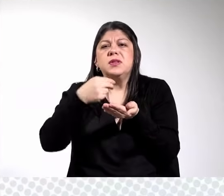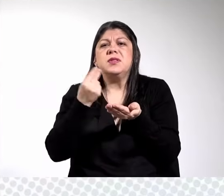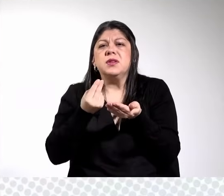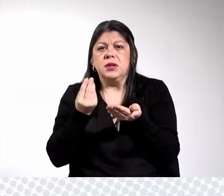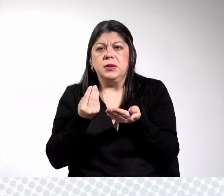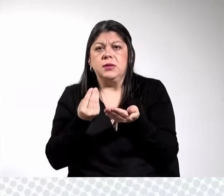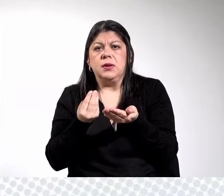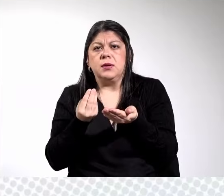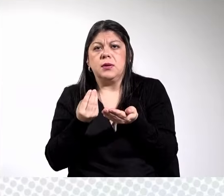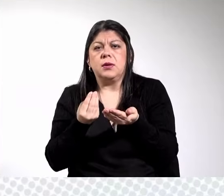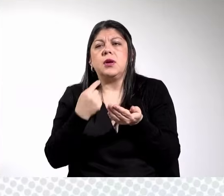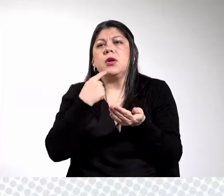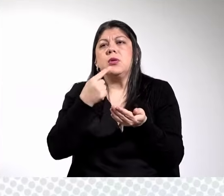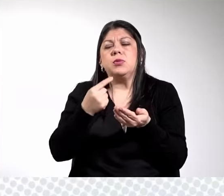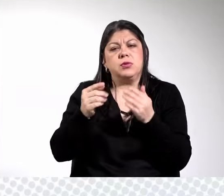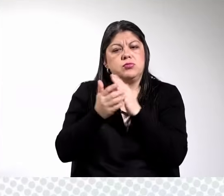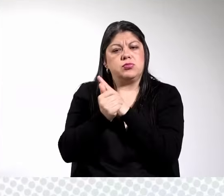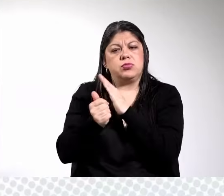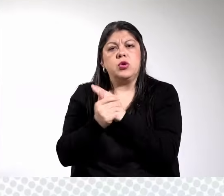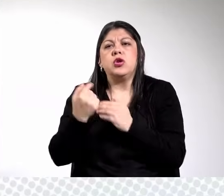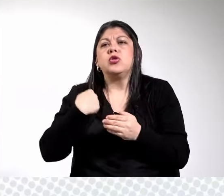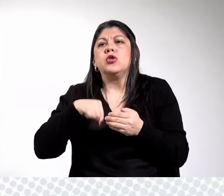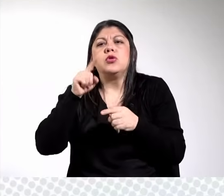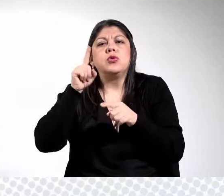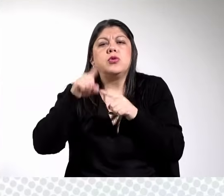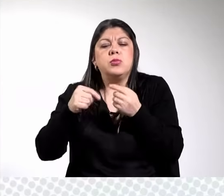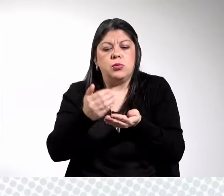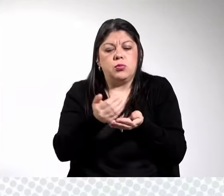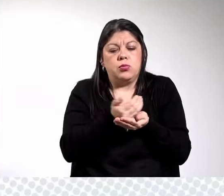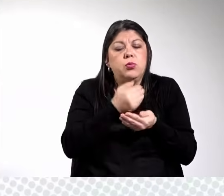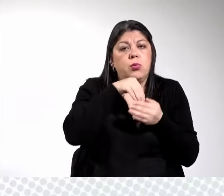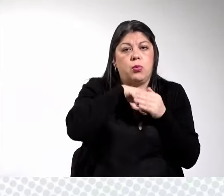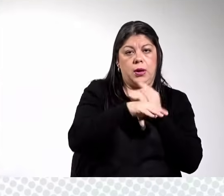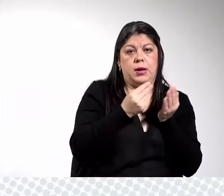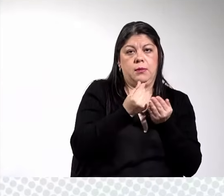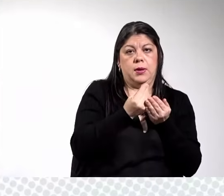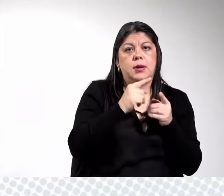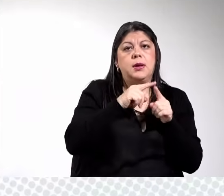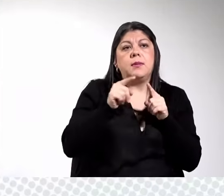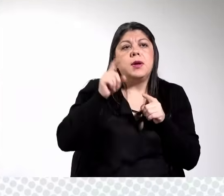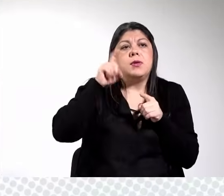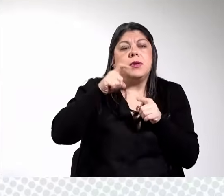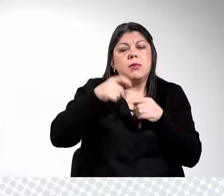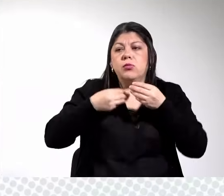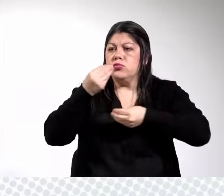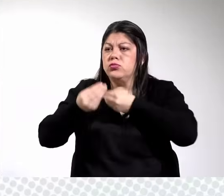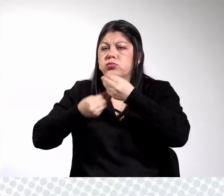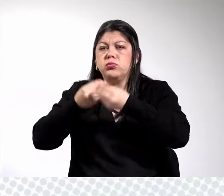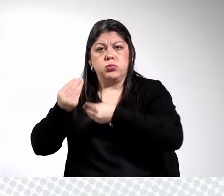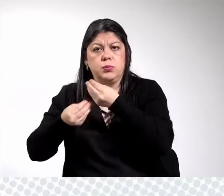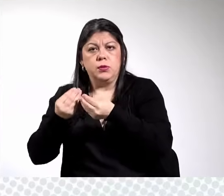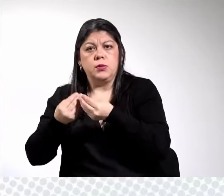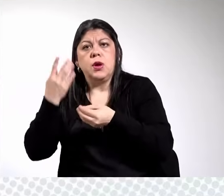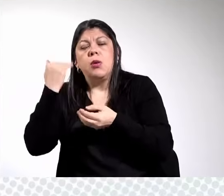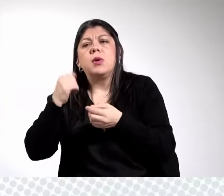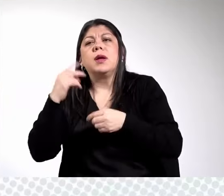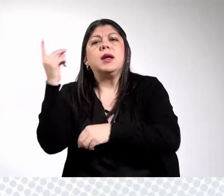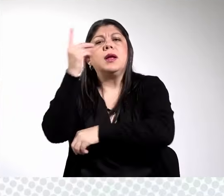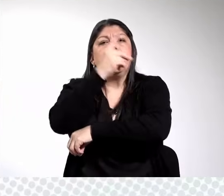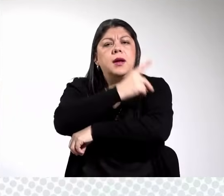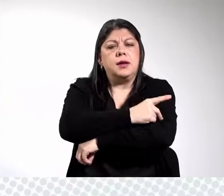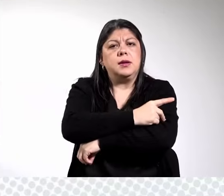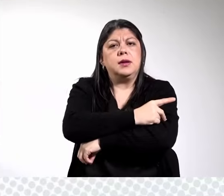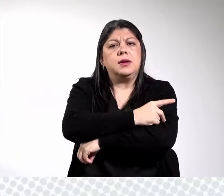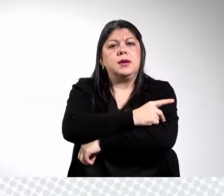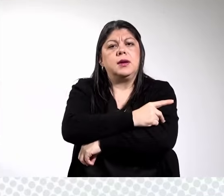es como la parábola de los talentos, no podemos tomarlo y guardarlo sin hacer que genere, porque cada vez vamos a ser